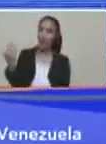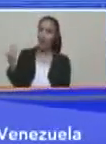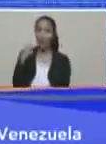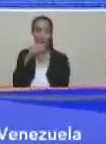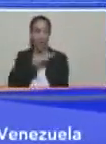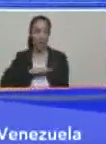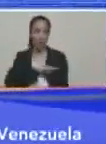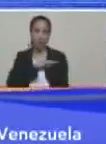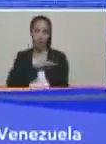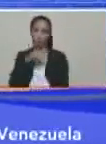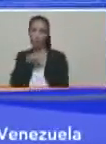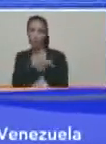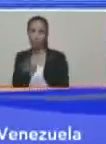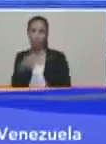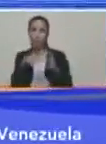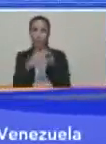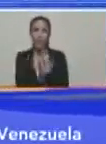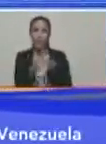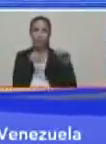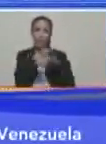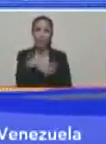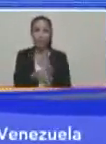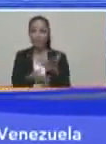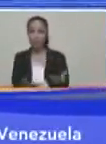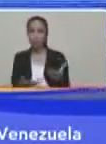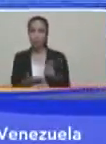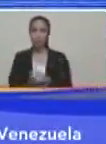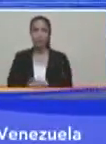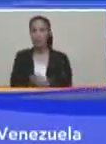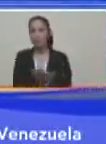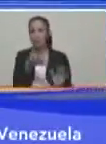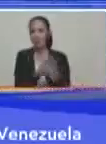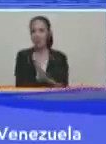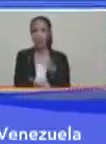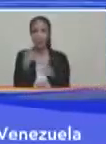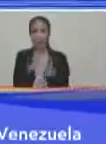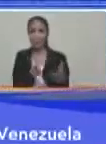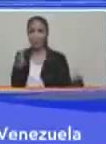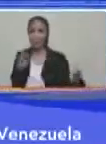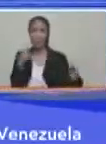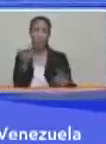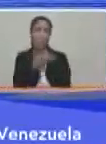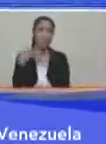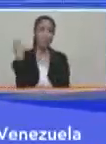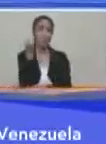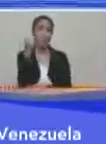Barrio Adentro es la operación humanitaria más grande que jamás